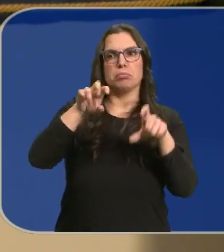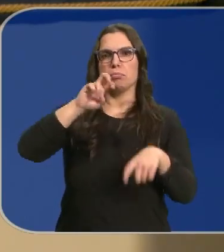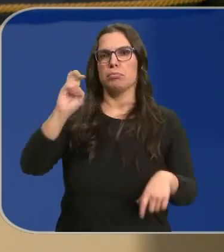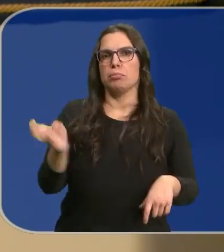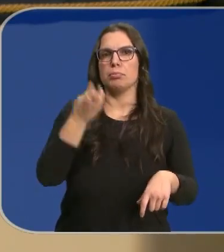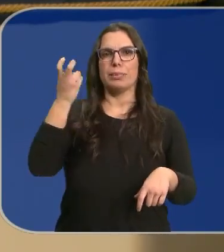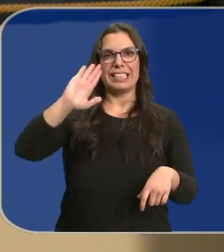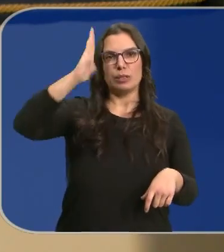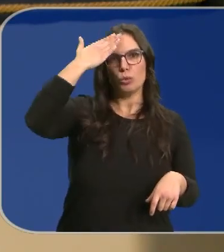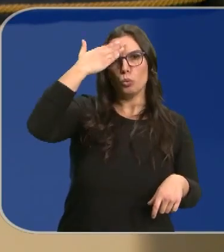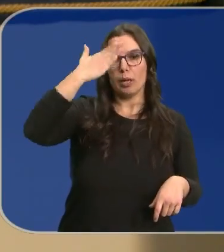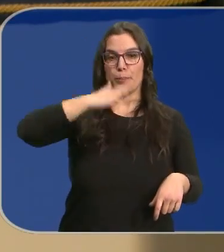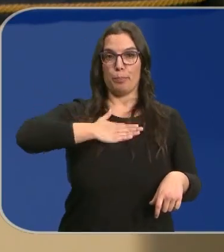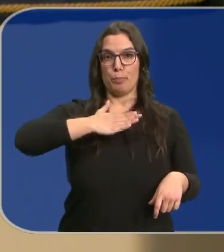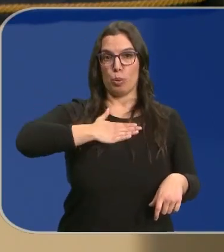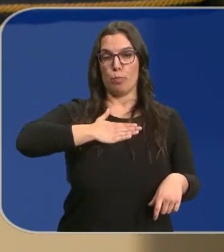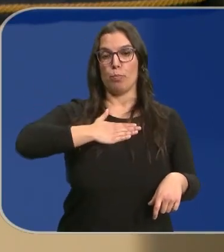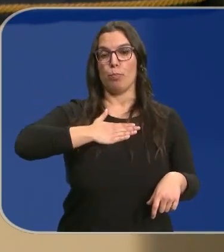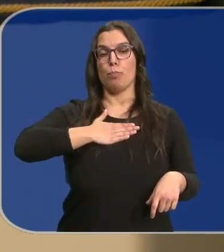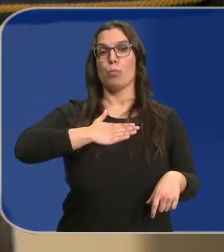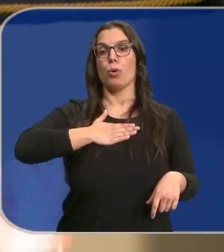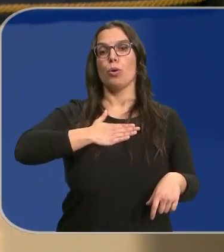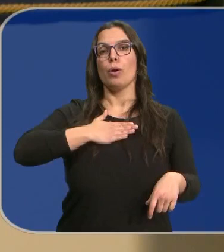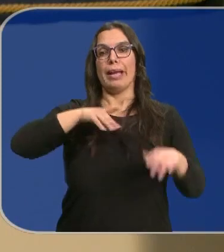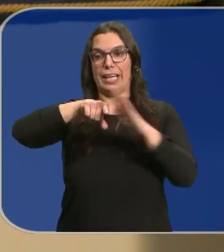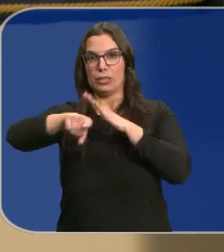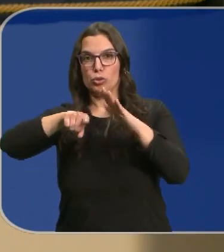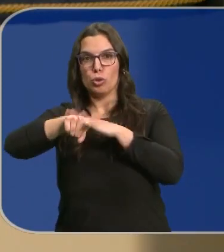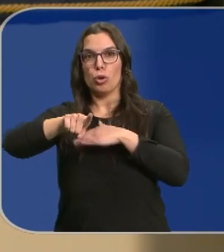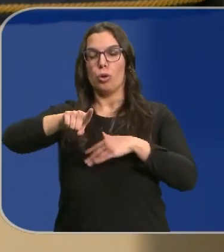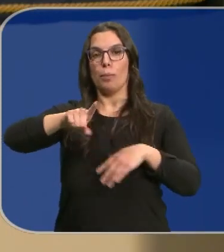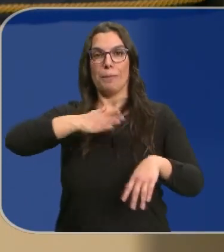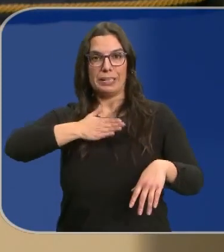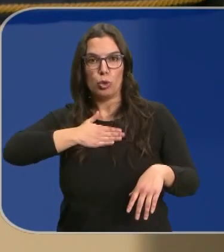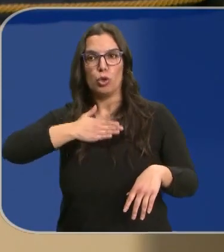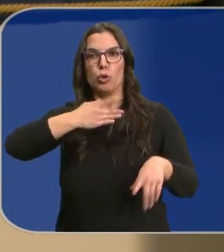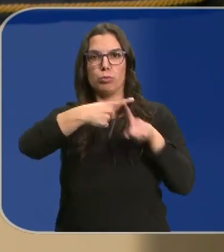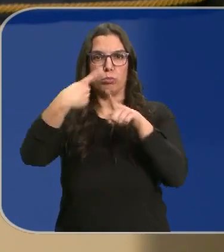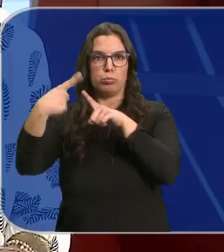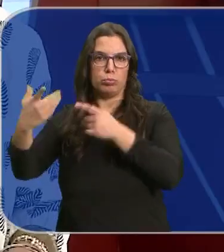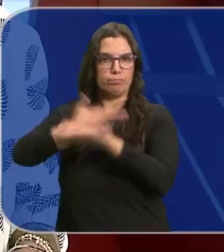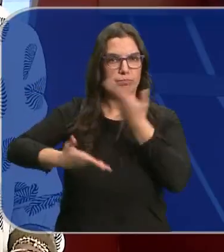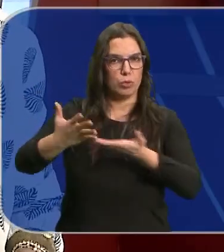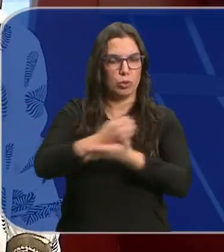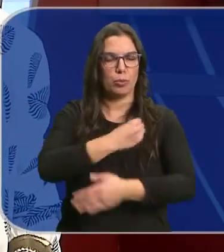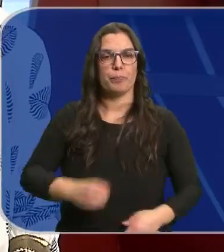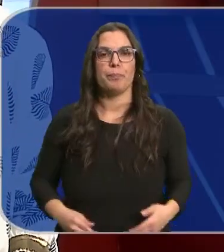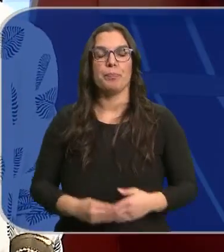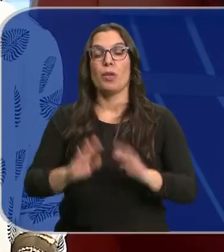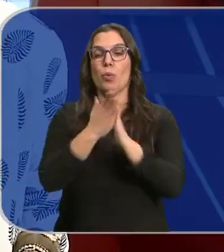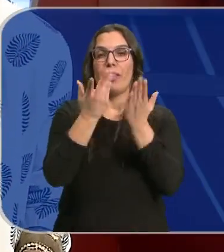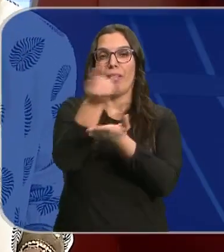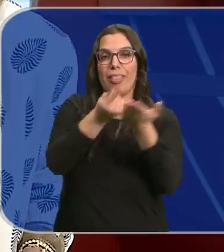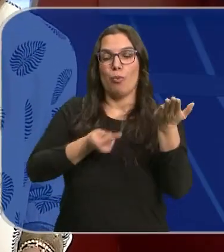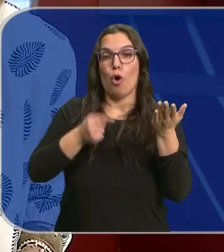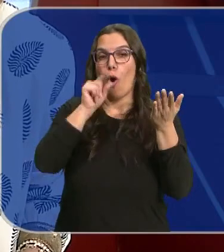entre los titulares de los bienes patrimoniales, entre los gestores de los bienes patrimoniales. Un cuaderno con